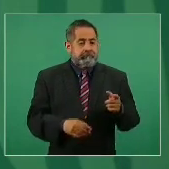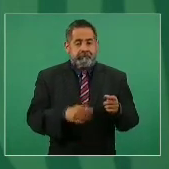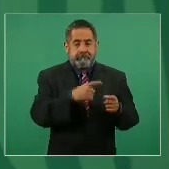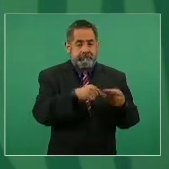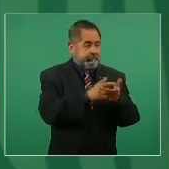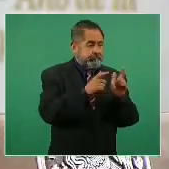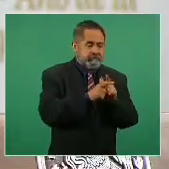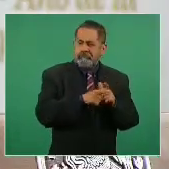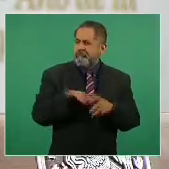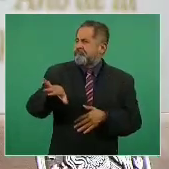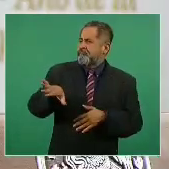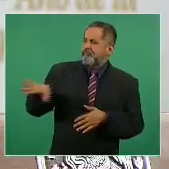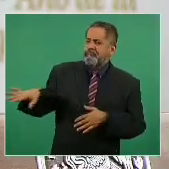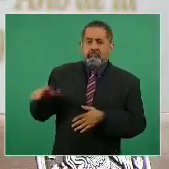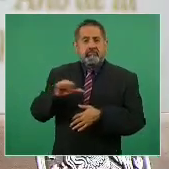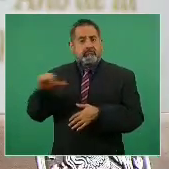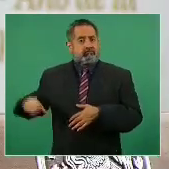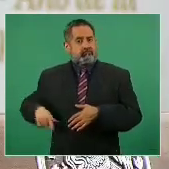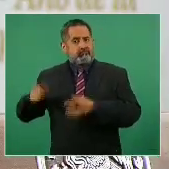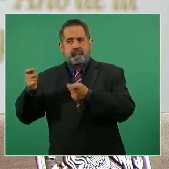desarticularon al Estado